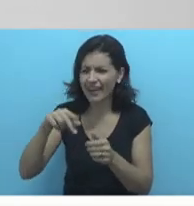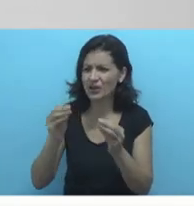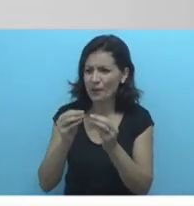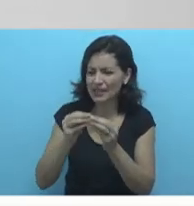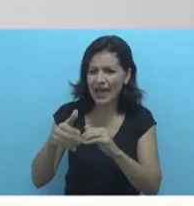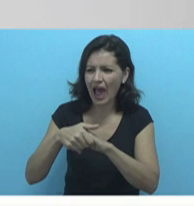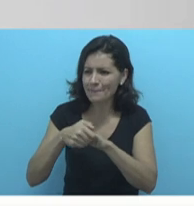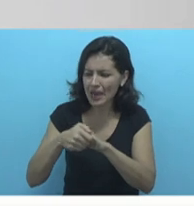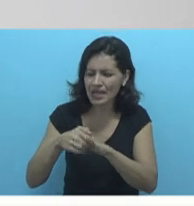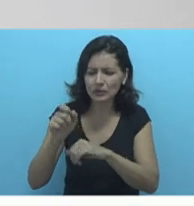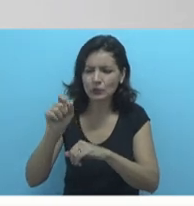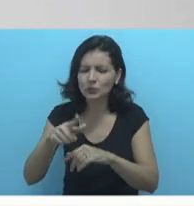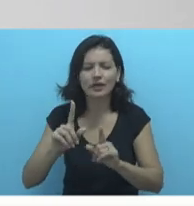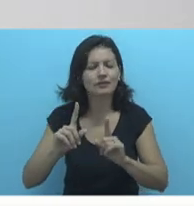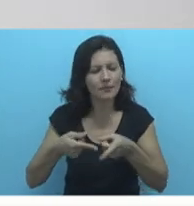entrañable.